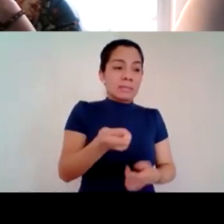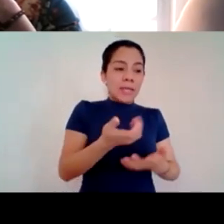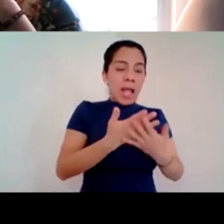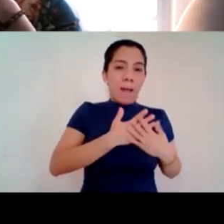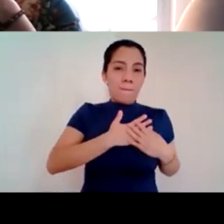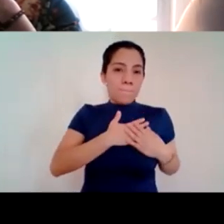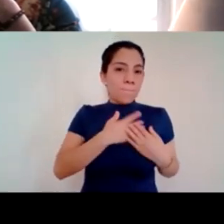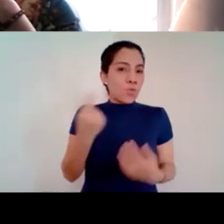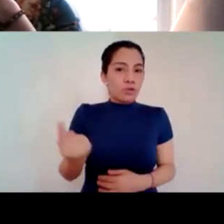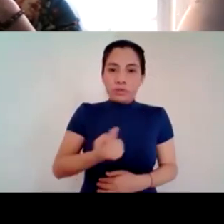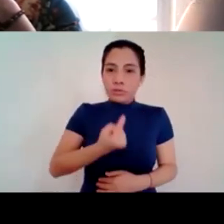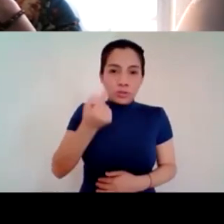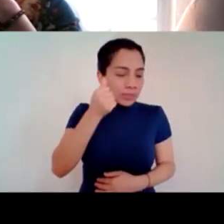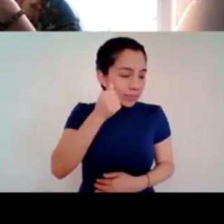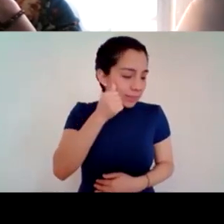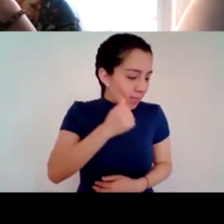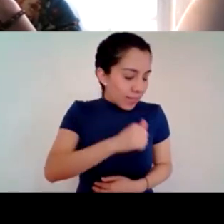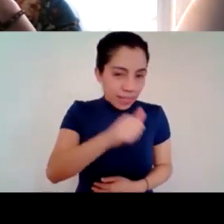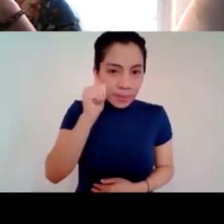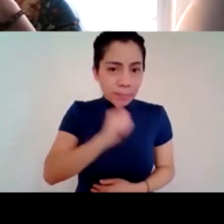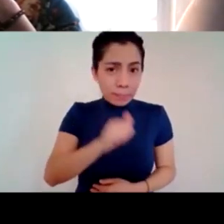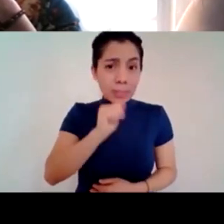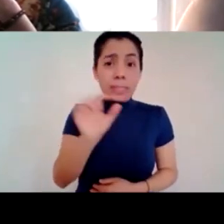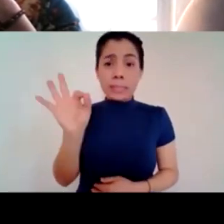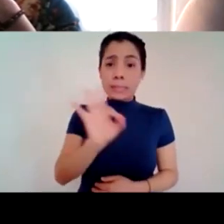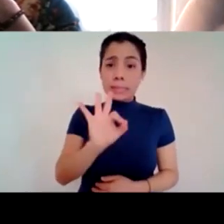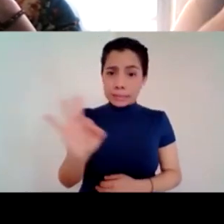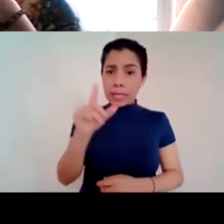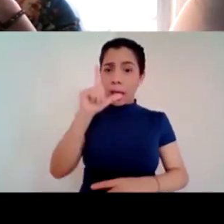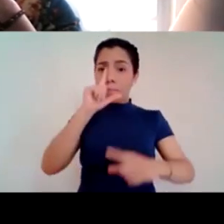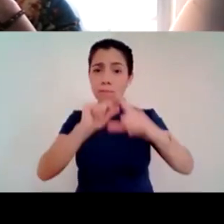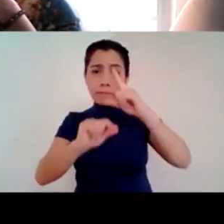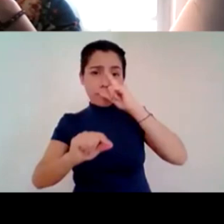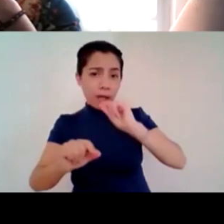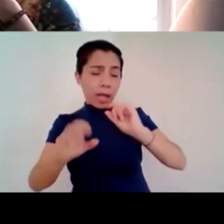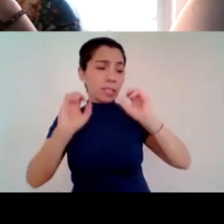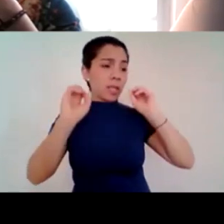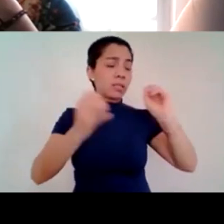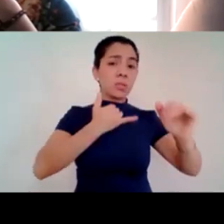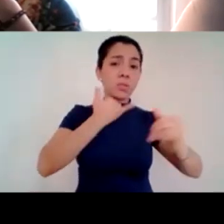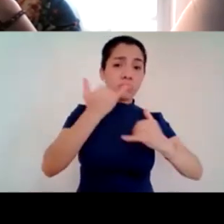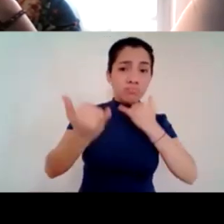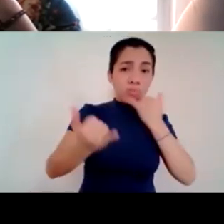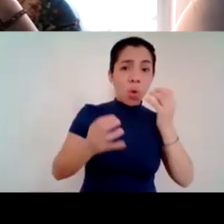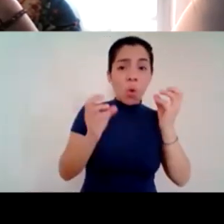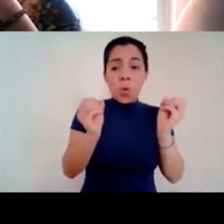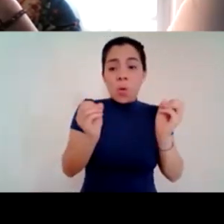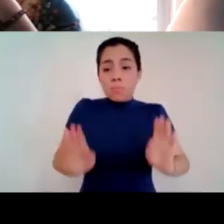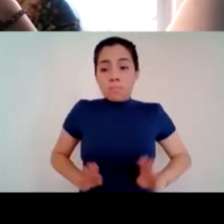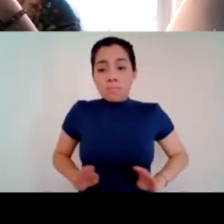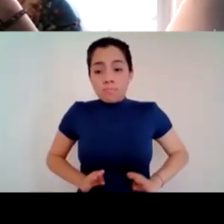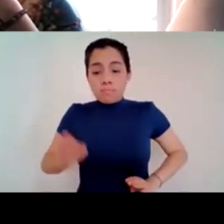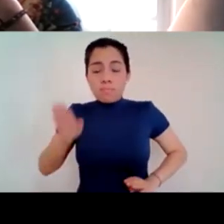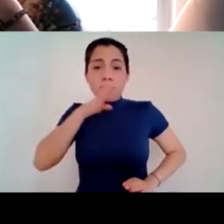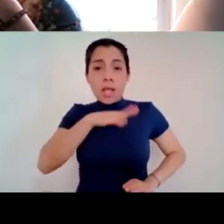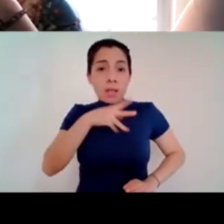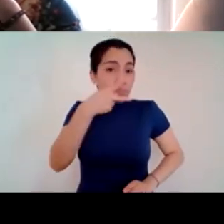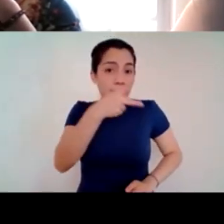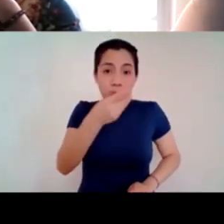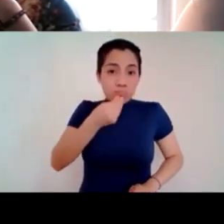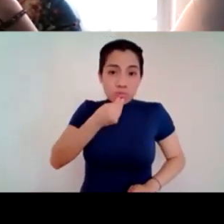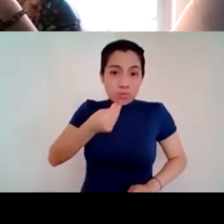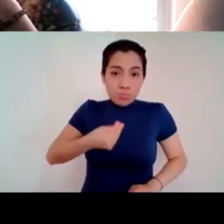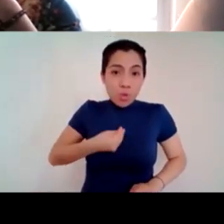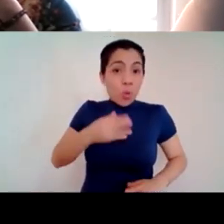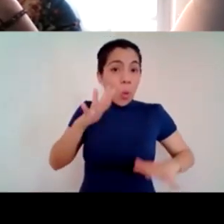siempre y me vas a amar siempre y vamos a tener defectos y vamos a cometer errores y a veces vamos a decir cosas que no queríamos decir pero bueno nos hacemos responsables de lo que